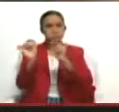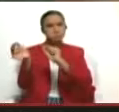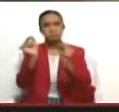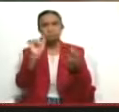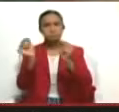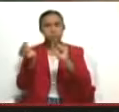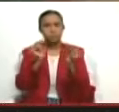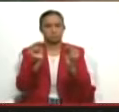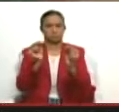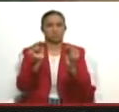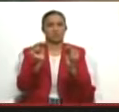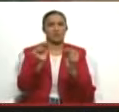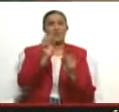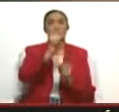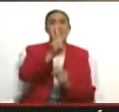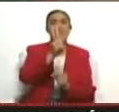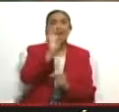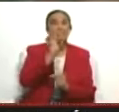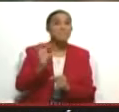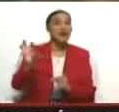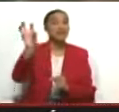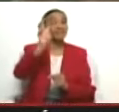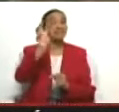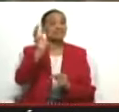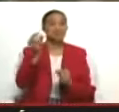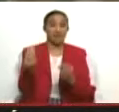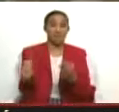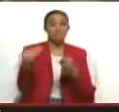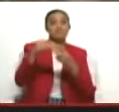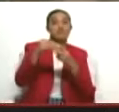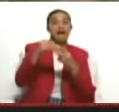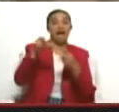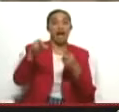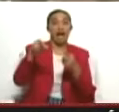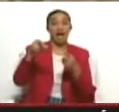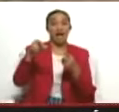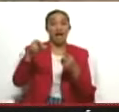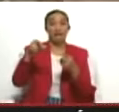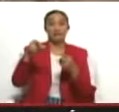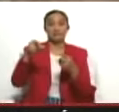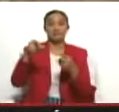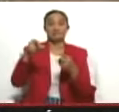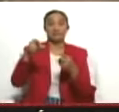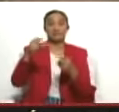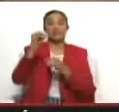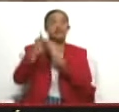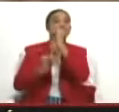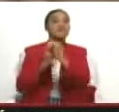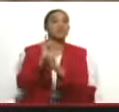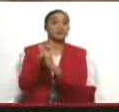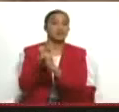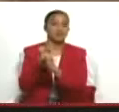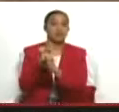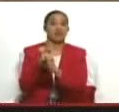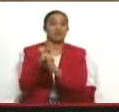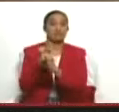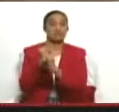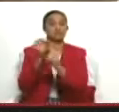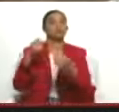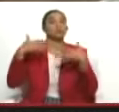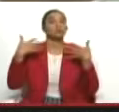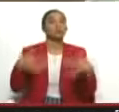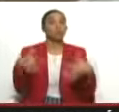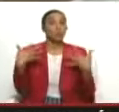embajadas de tres países más pertenecientes también a potencias extranjeras para una suma de